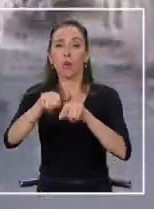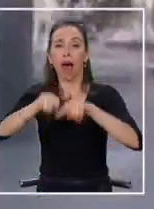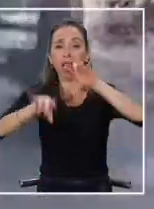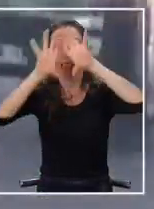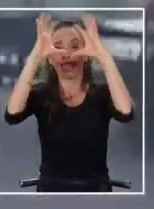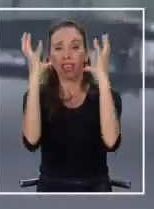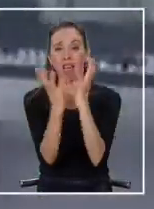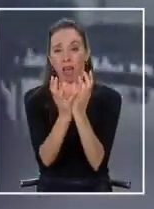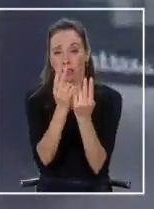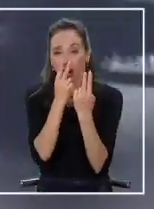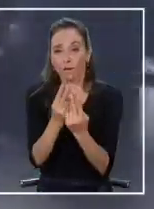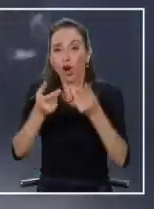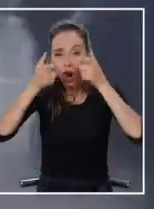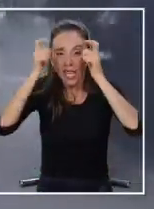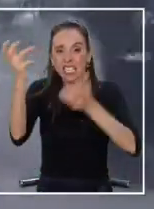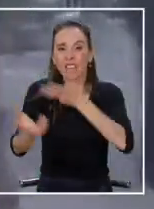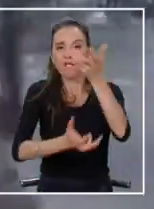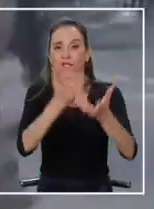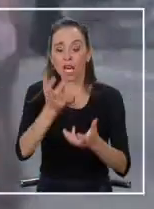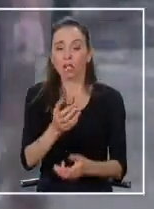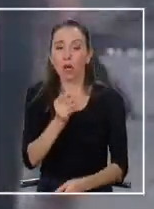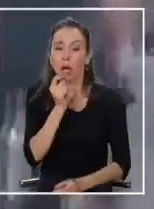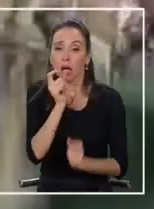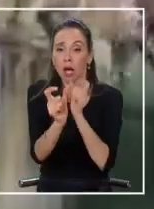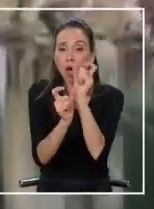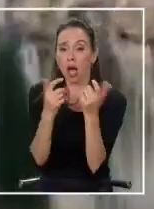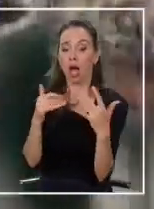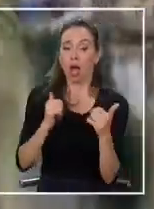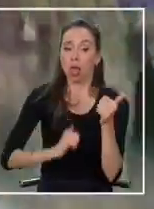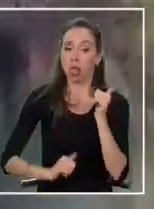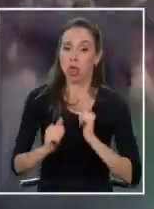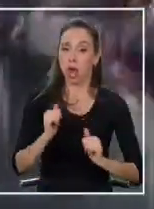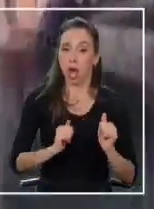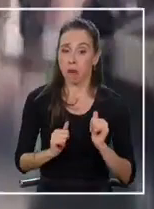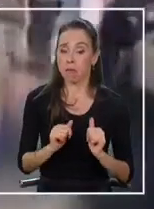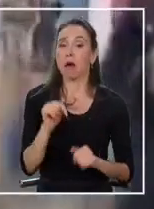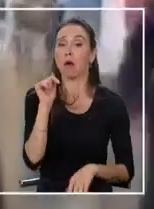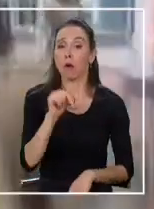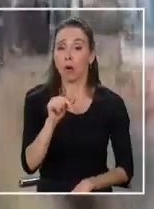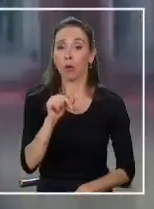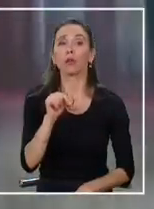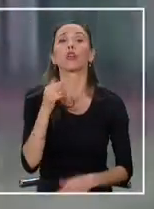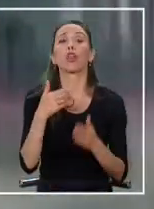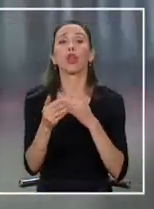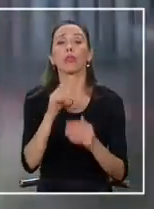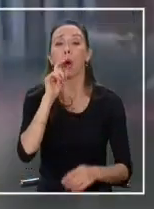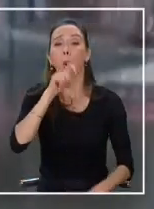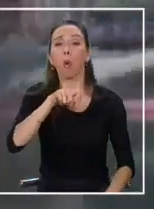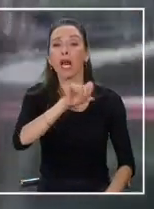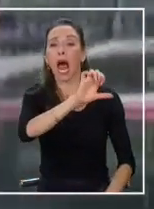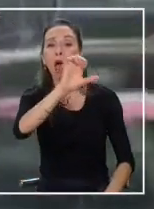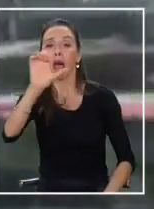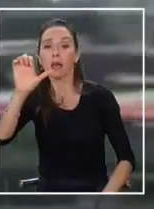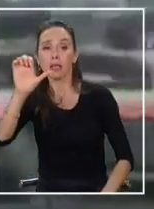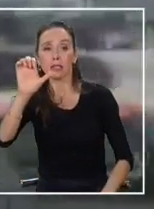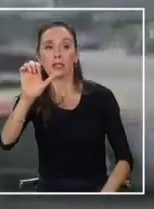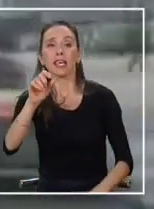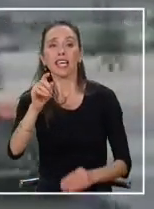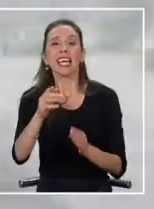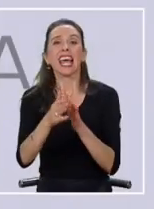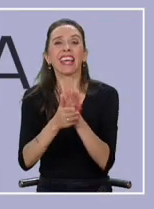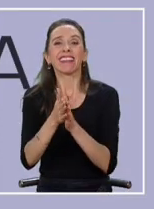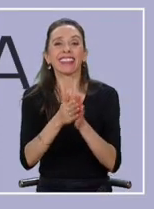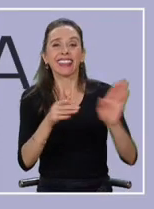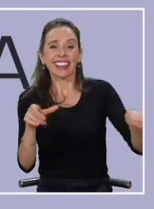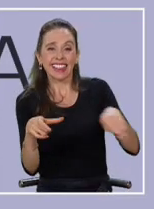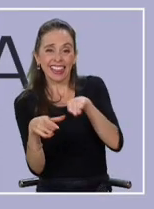tierra. Dramáticas palabras que reflejan la tragedia que se vive hoy en el este de Ucrania, porque la estación de trenes de la